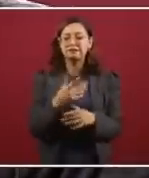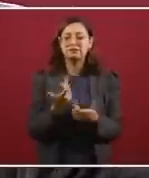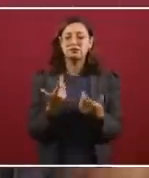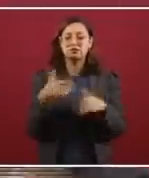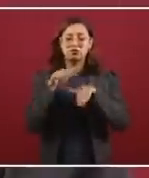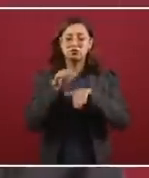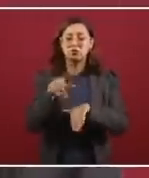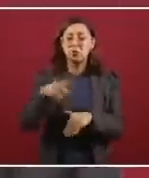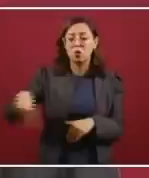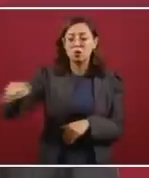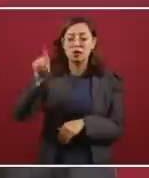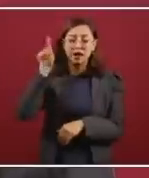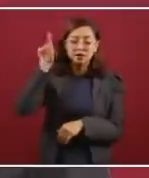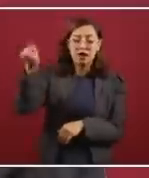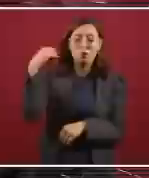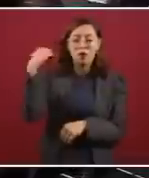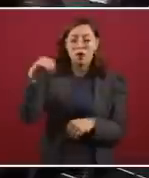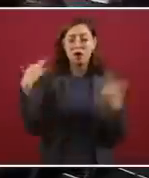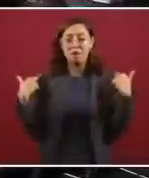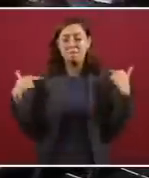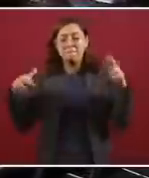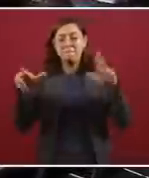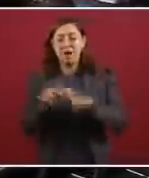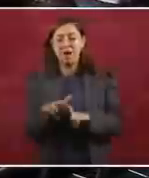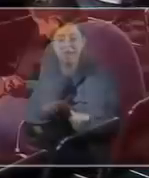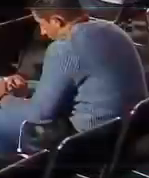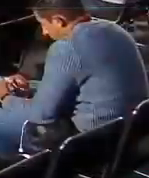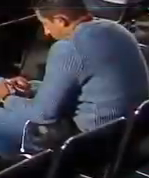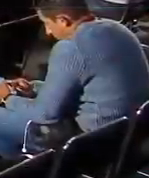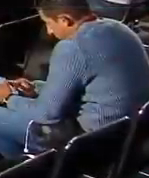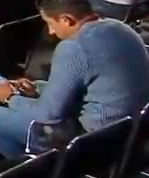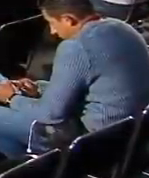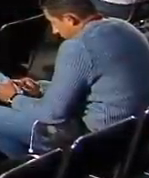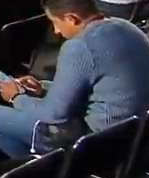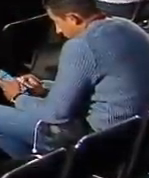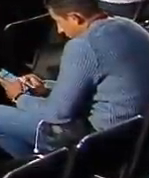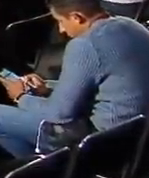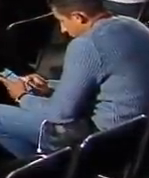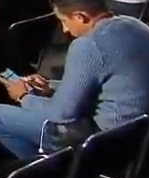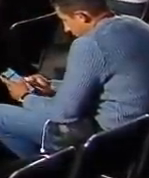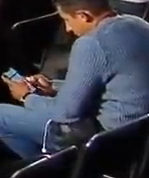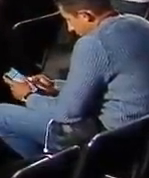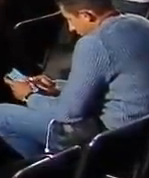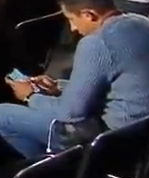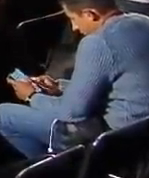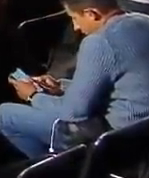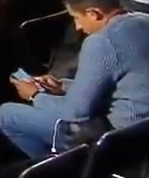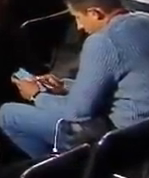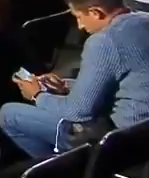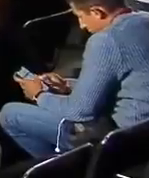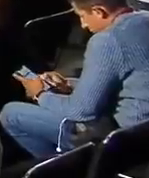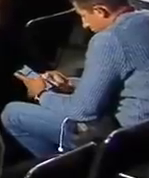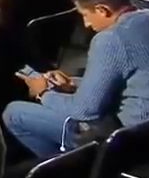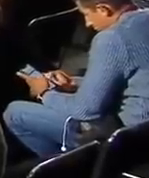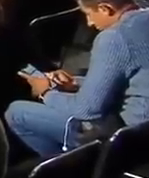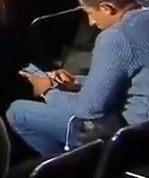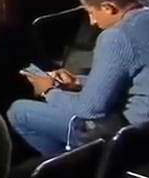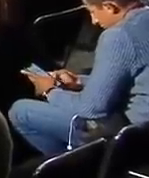acerca de los maestros de Oaxaca, que habían maestros que ganaban 600 mil pesos mensuales